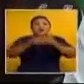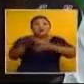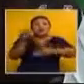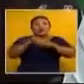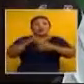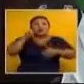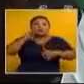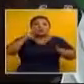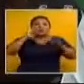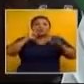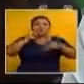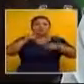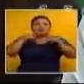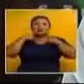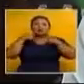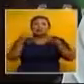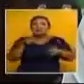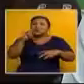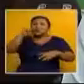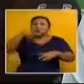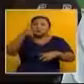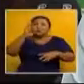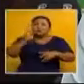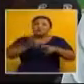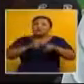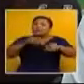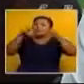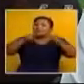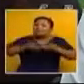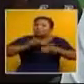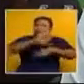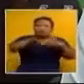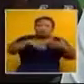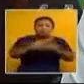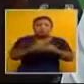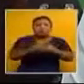del 2017 y el cual exigimos se cumpla en su totalidad.